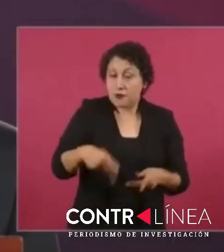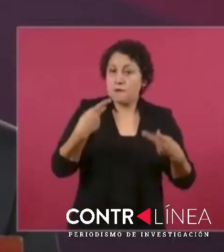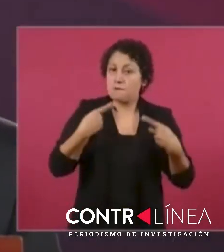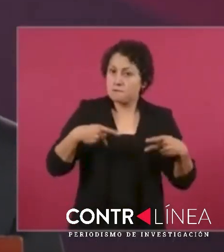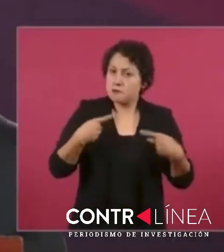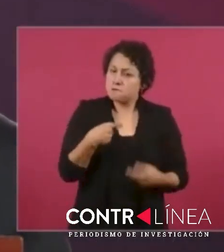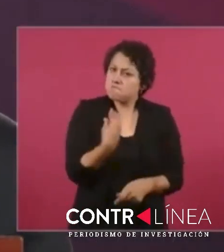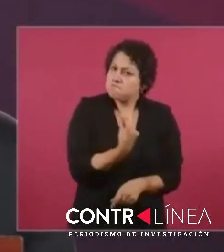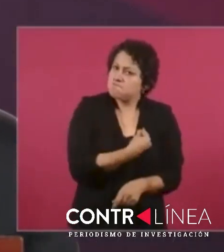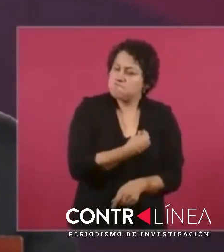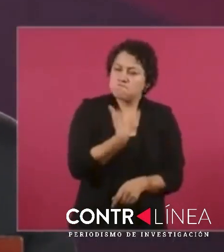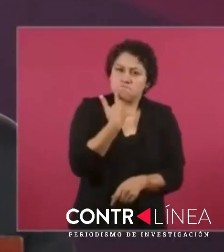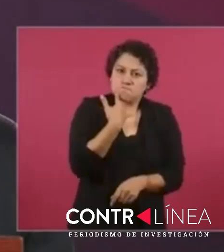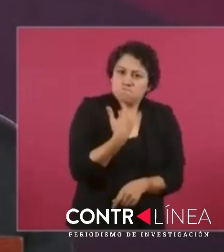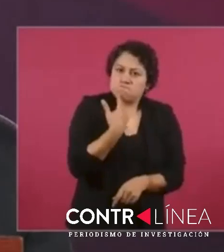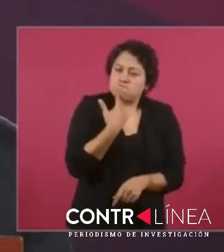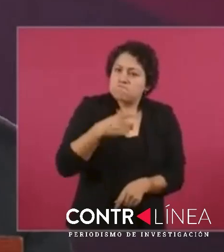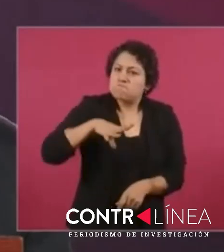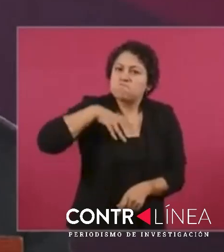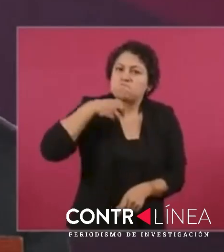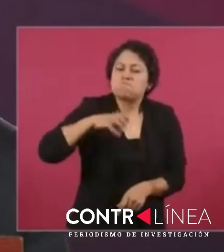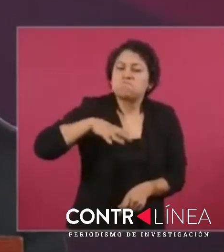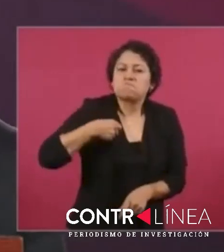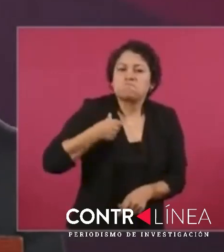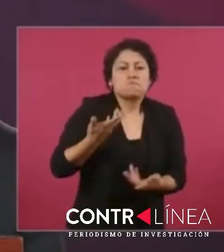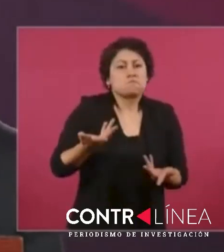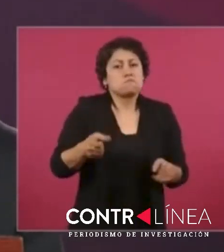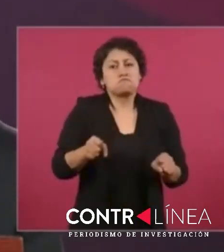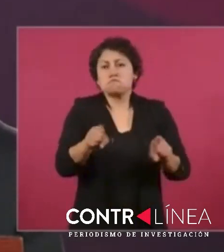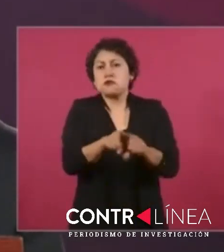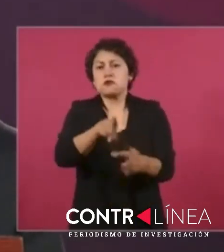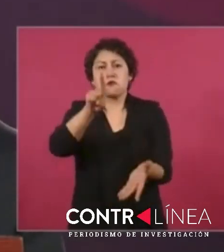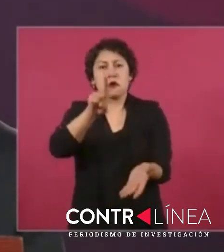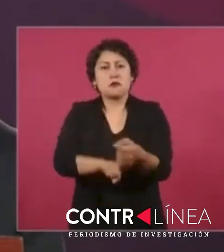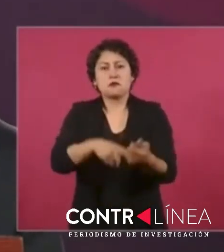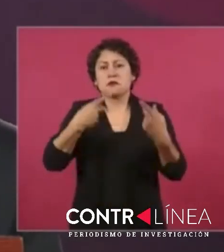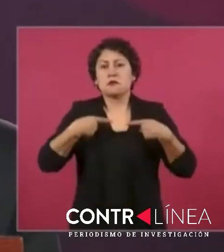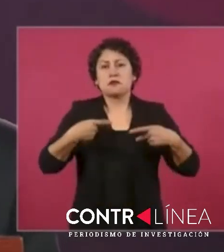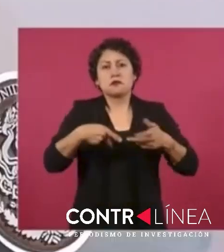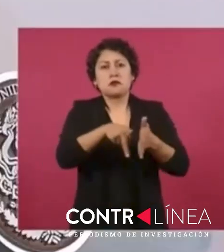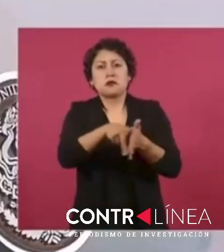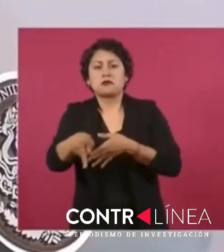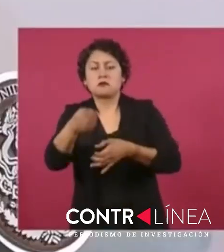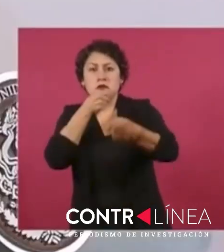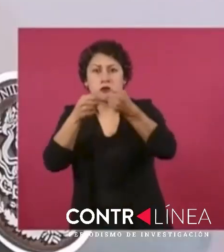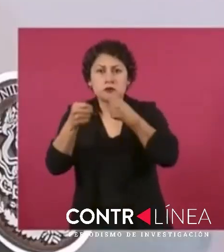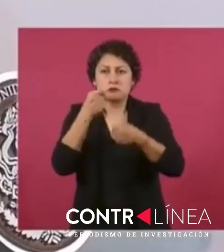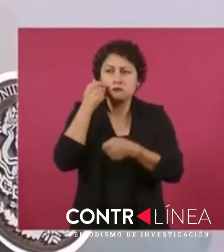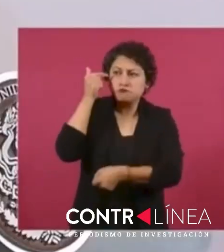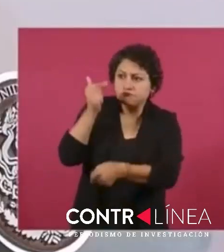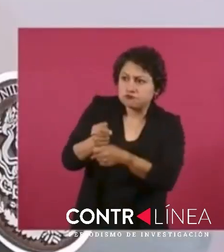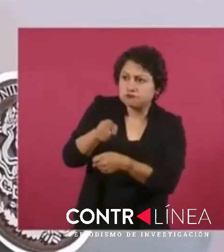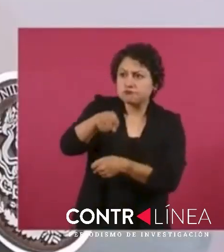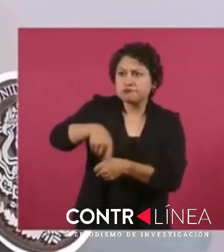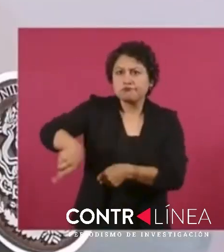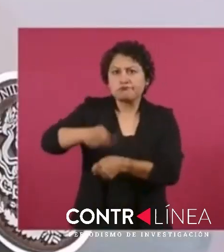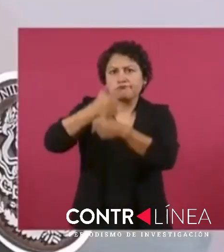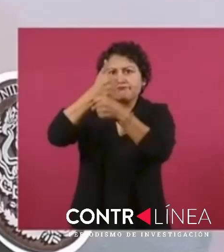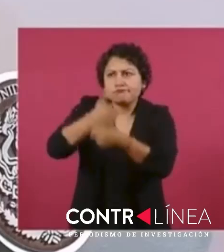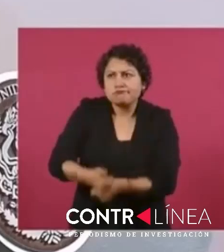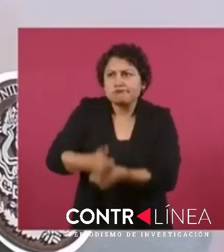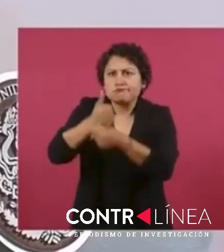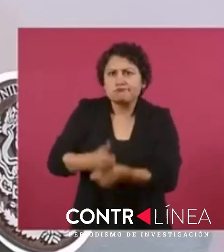también tiene una larga tradición de periodismo que pues ha dado la voz a las víctimas de la represión, a quienes no